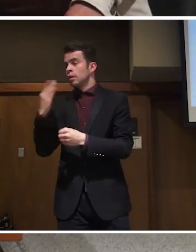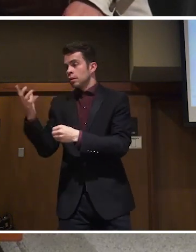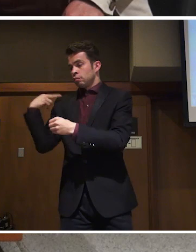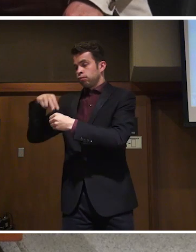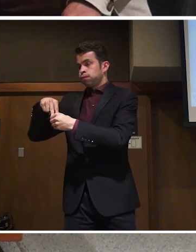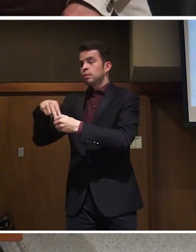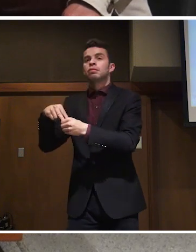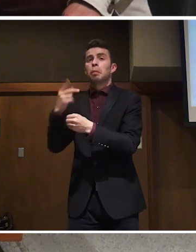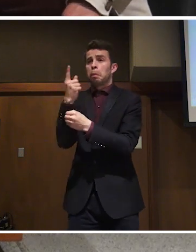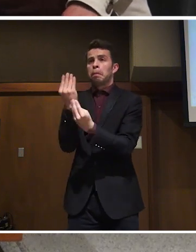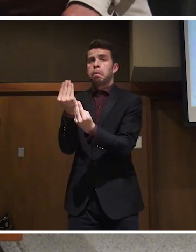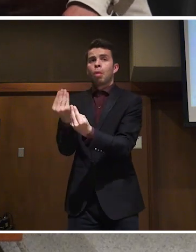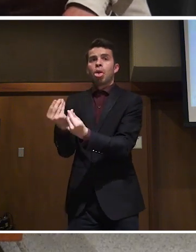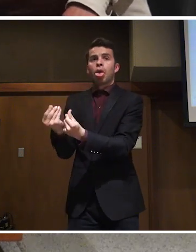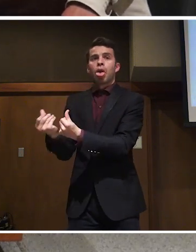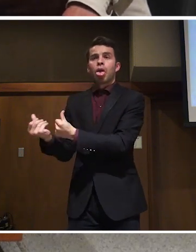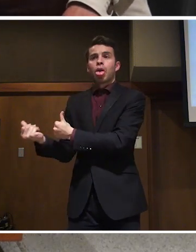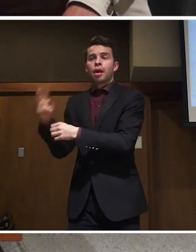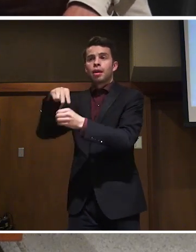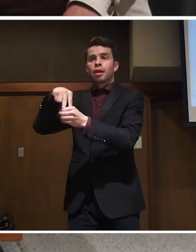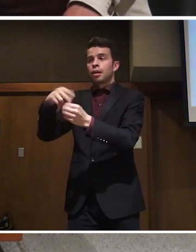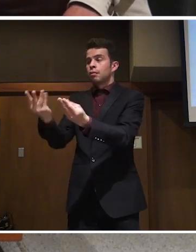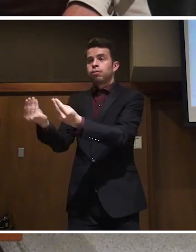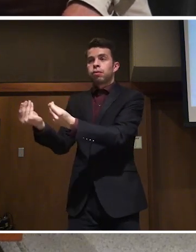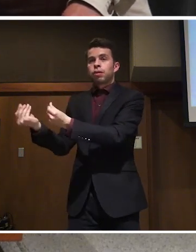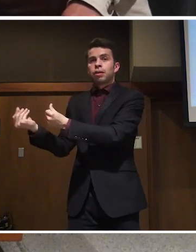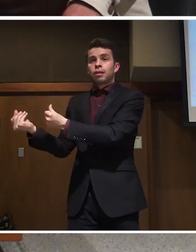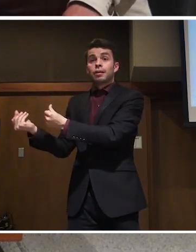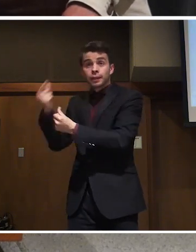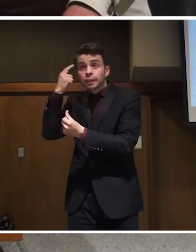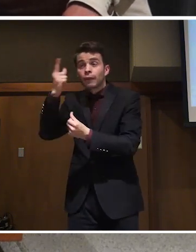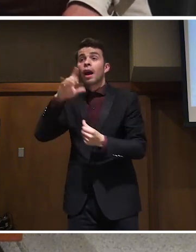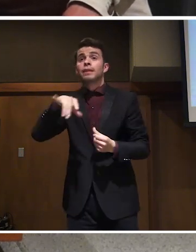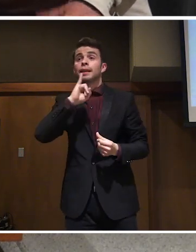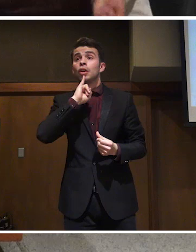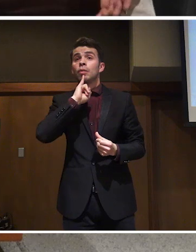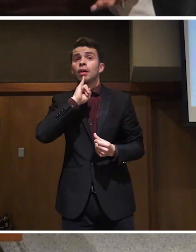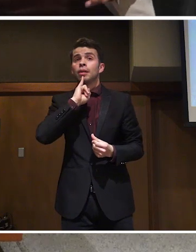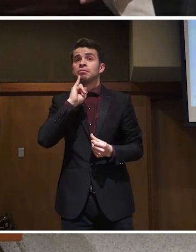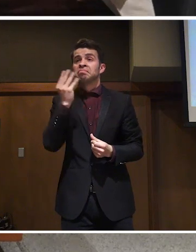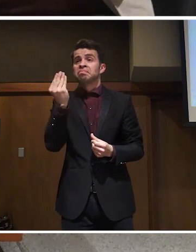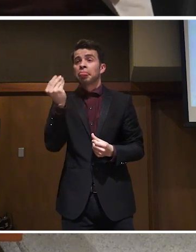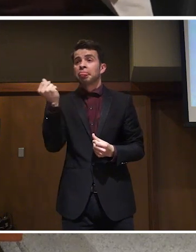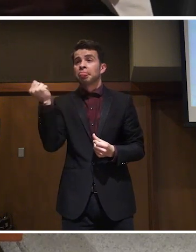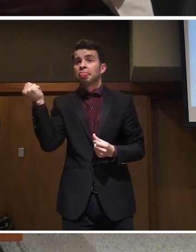ejemplo, hay idiomas indígenas en peligro de desaparición en Colombia.